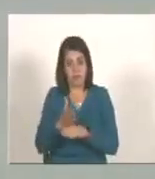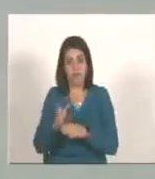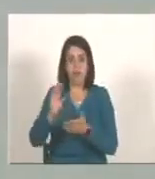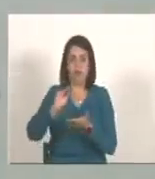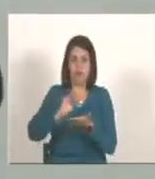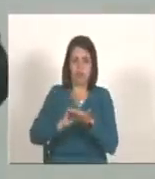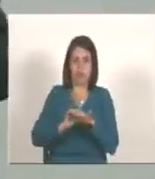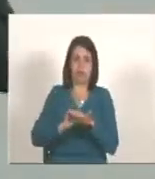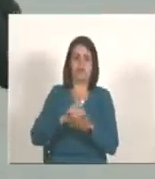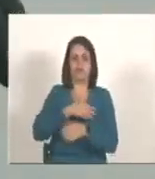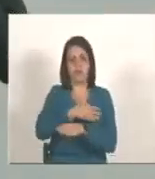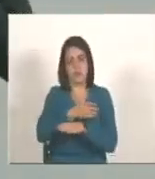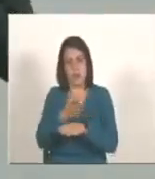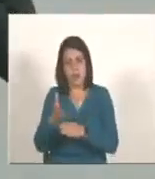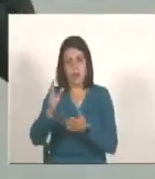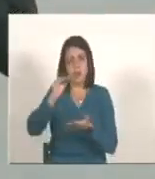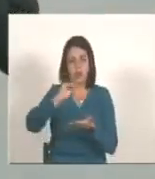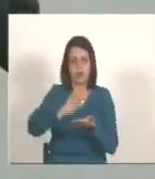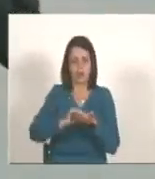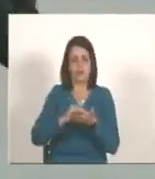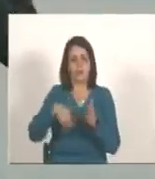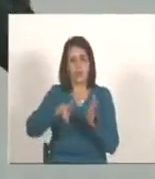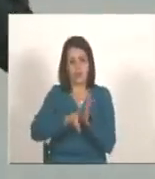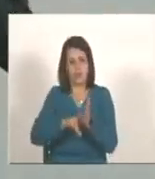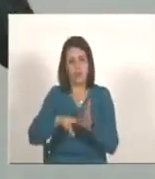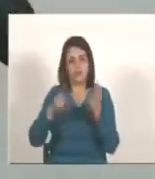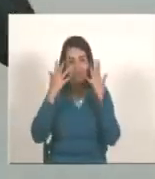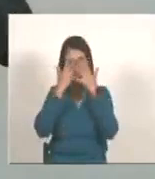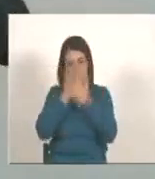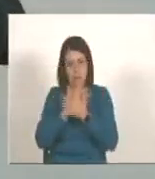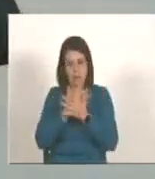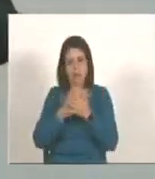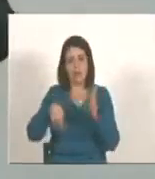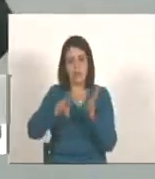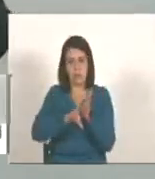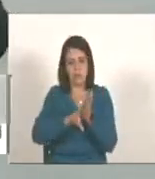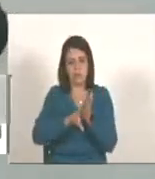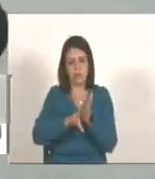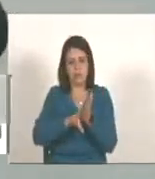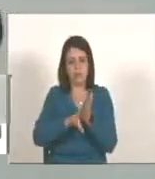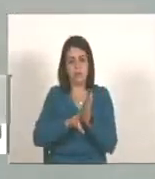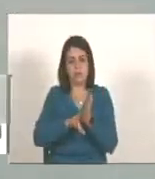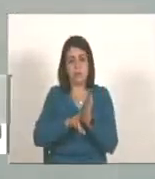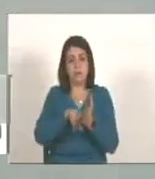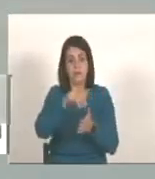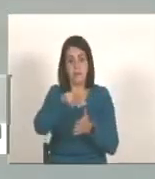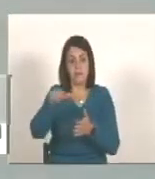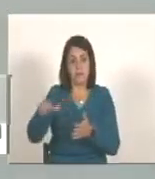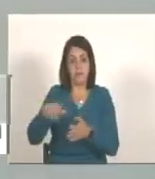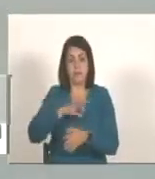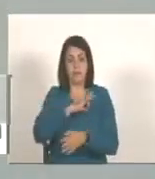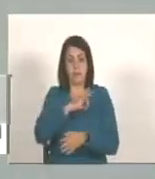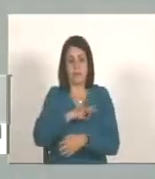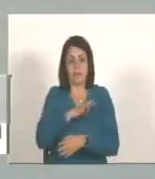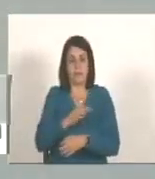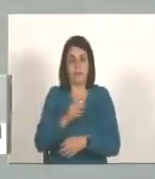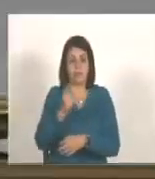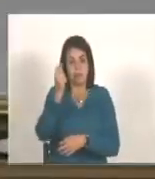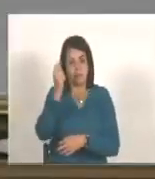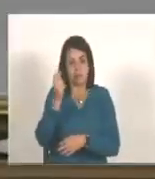tarde más nunca y vuelve a llegar tarde. Compulsión a la repetición, queridas señoras que me